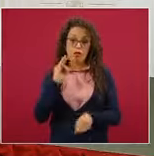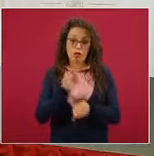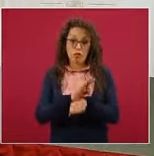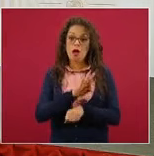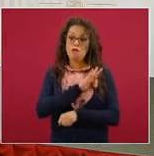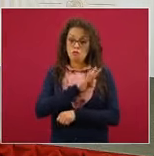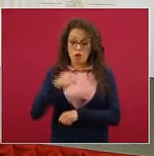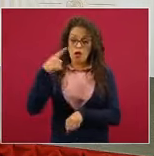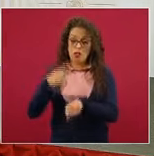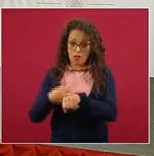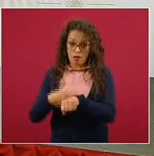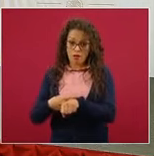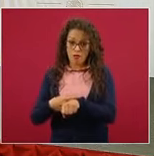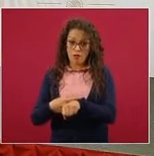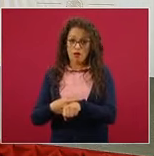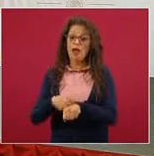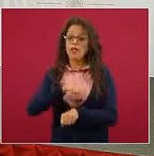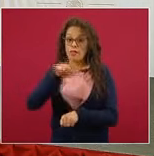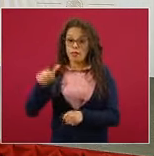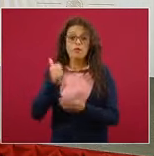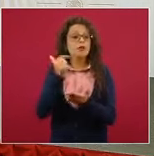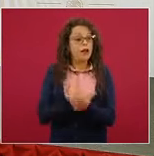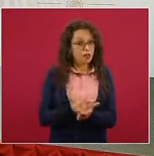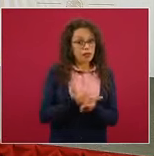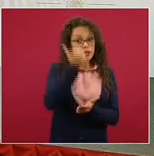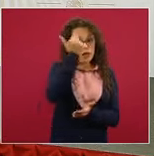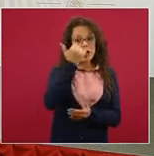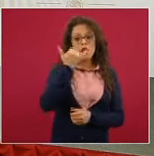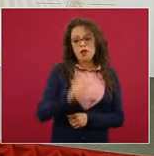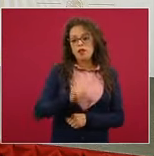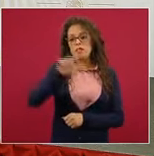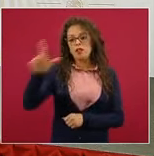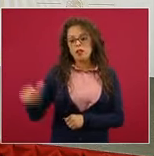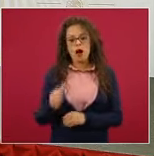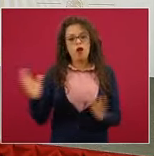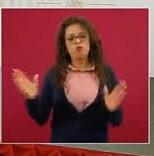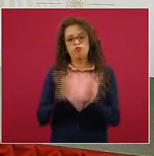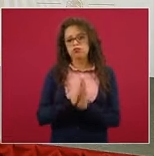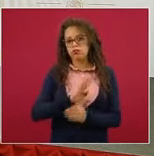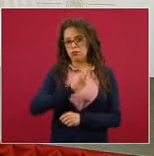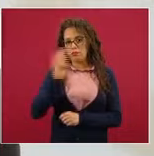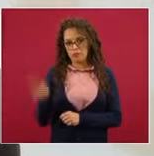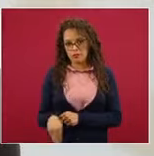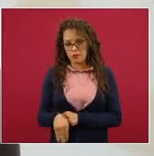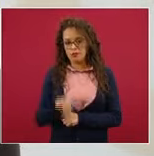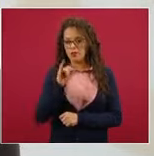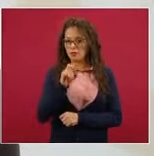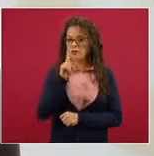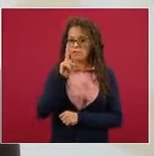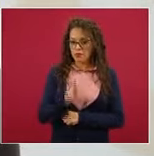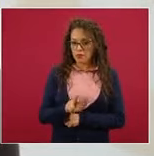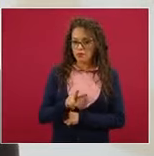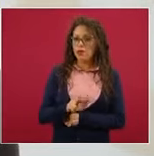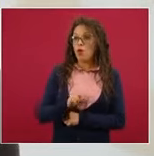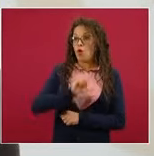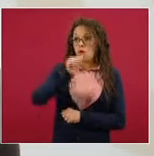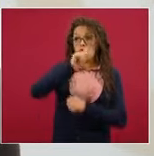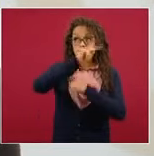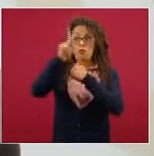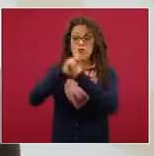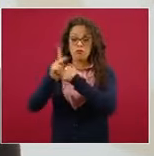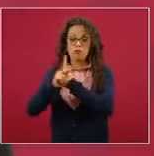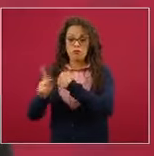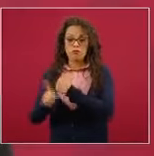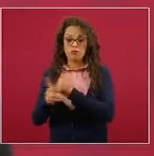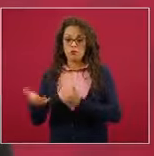lo tanto también de fallecer. En la gran parte del mundo, la gran mayoría de los países, todavía nadie